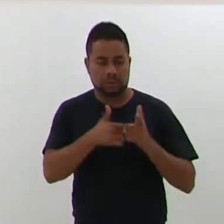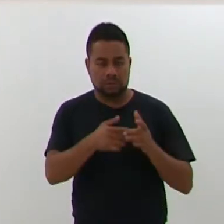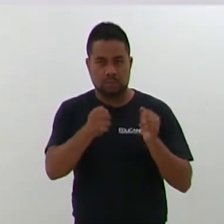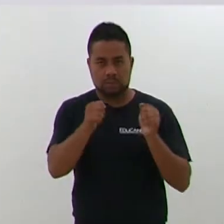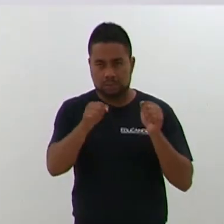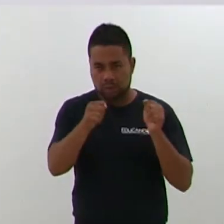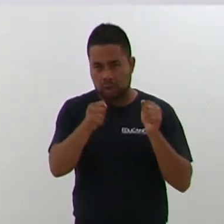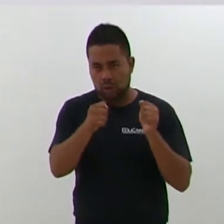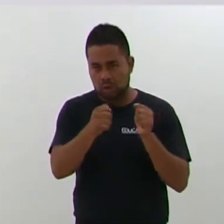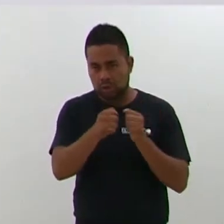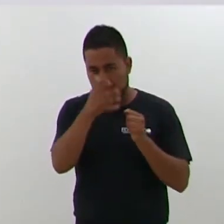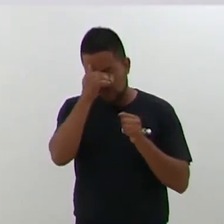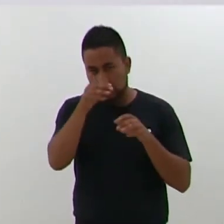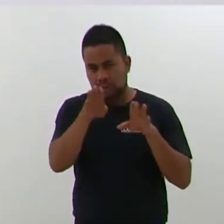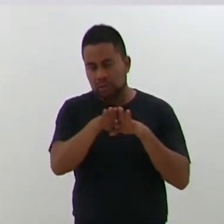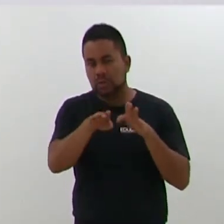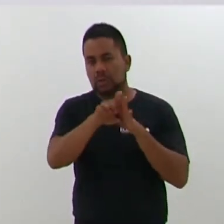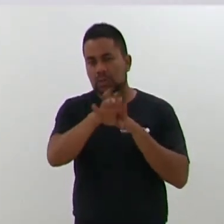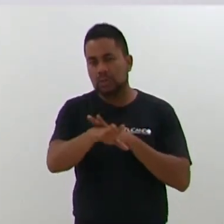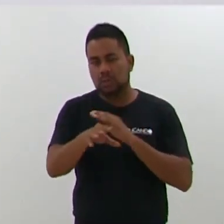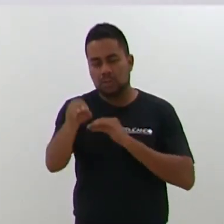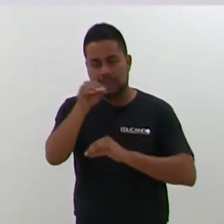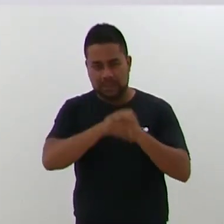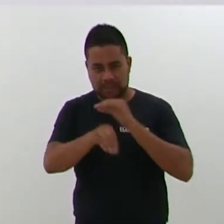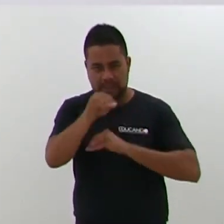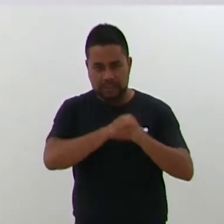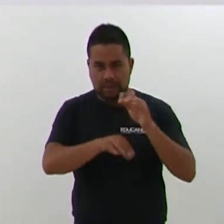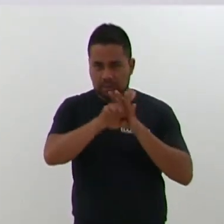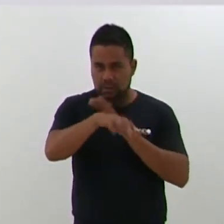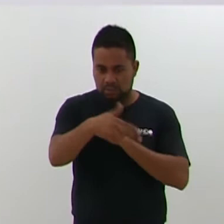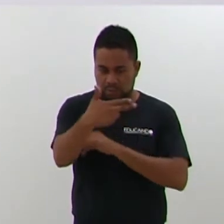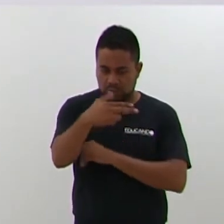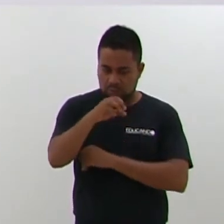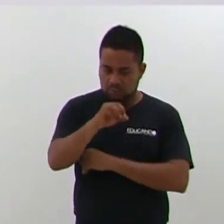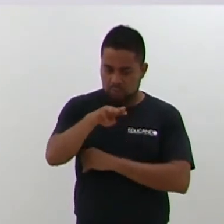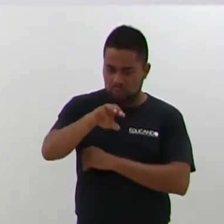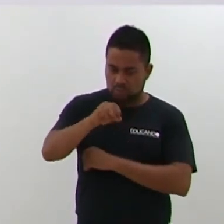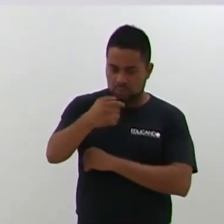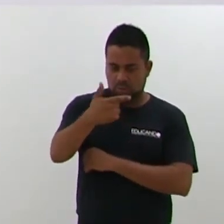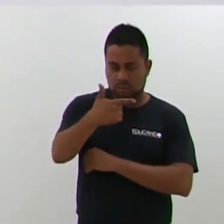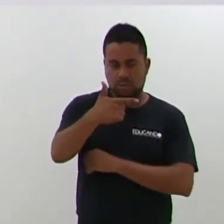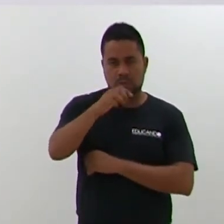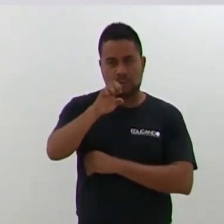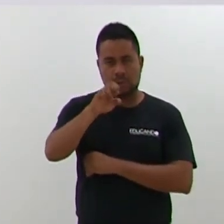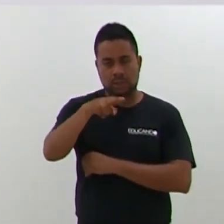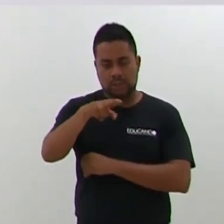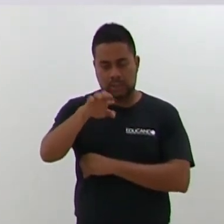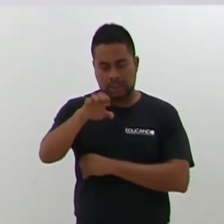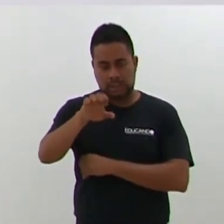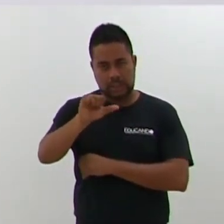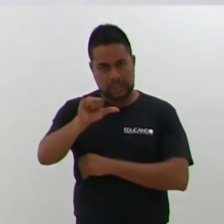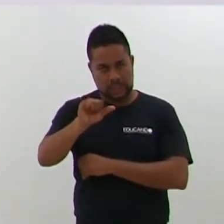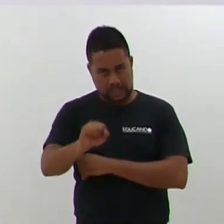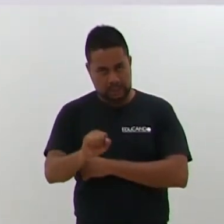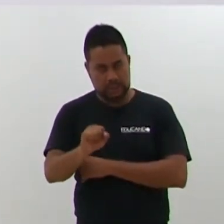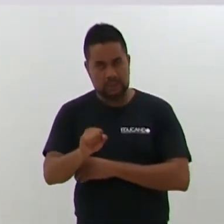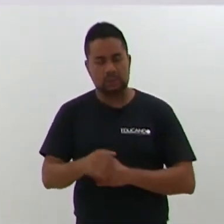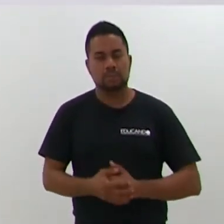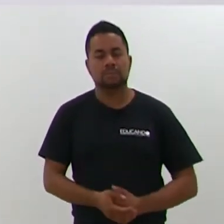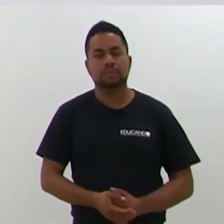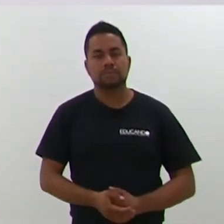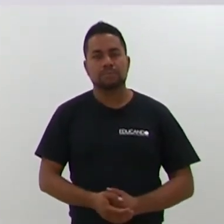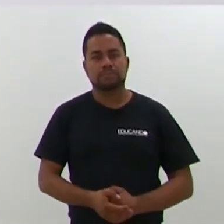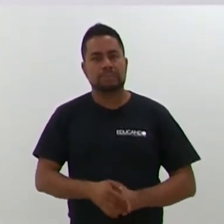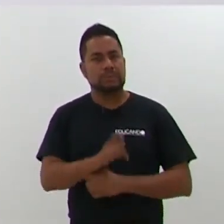ejemplo de las mezclas homogéneas. Homogéneo, homogéneas. ¿Y